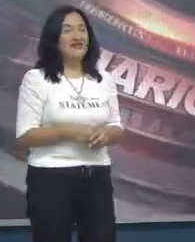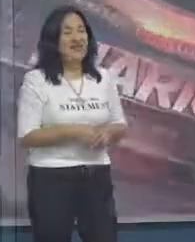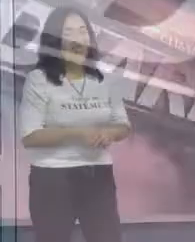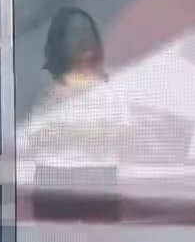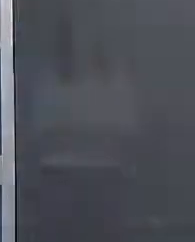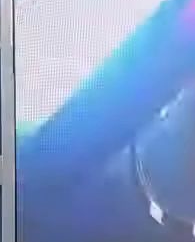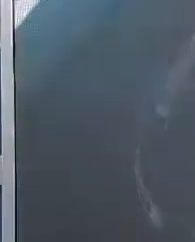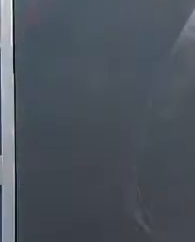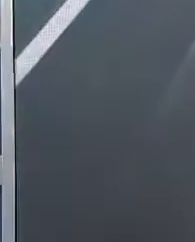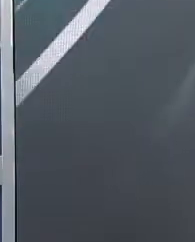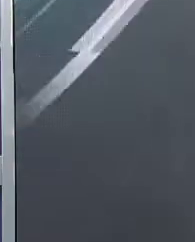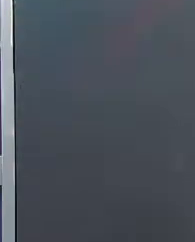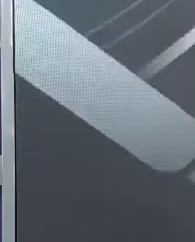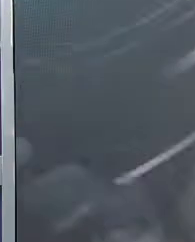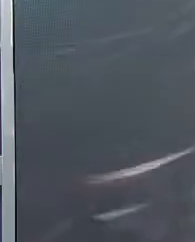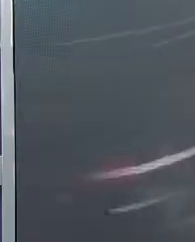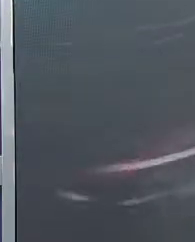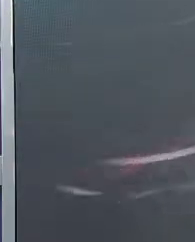consejo también, gracias Marcelo.